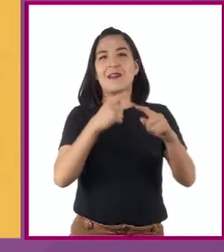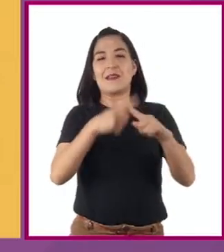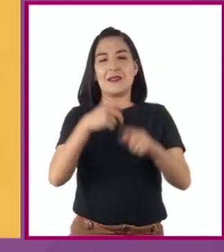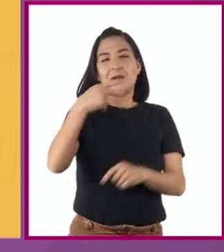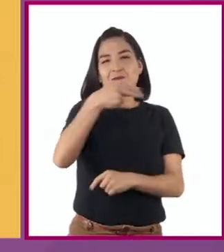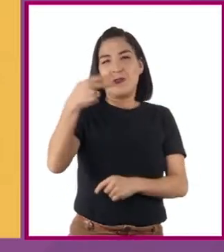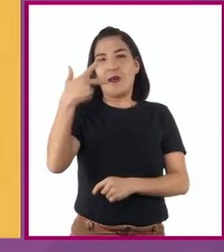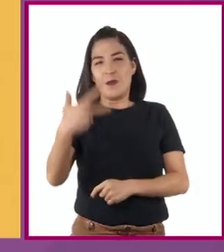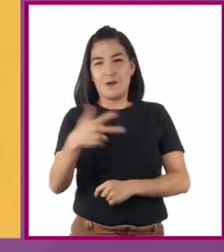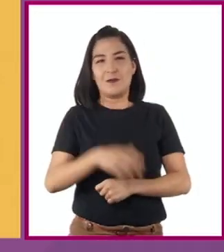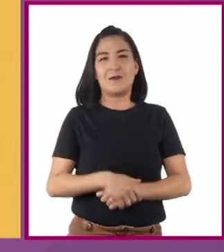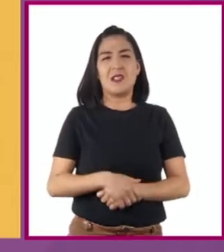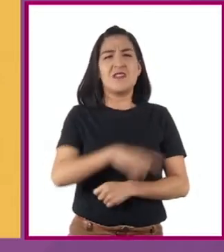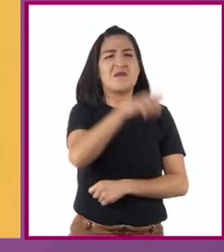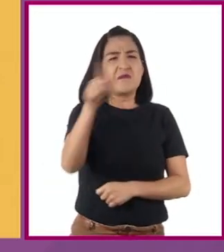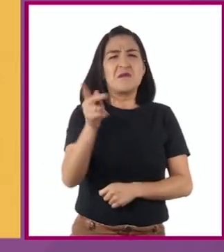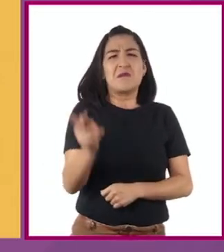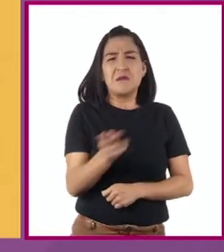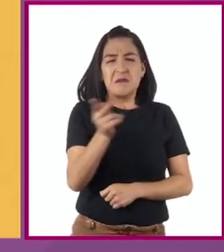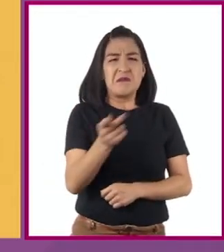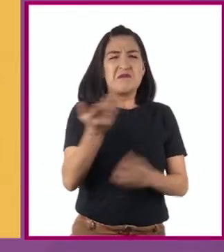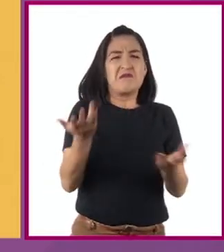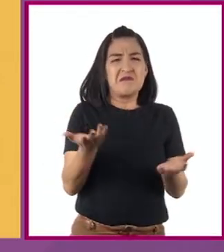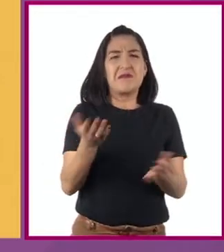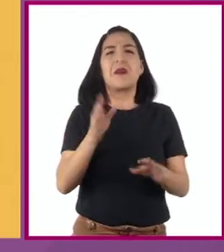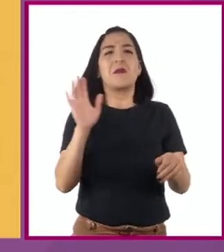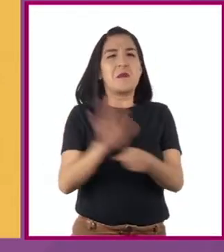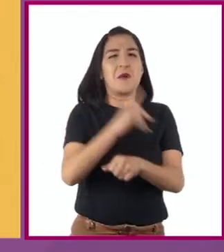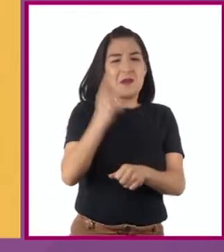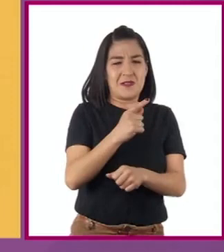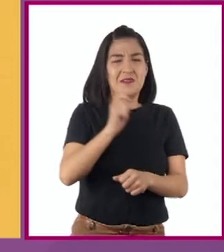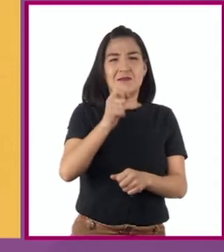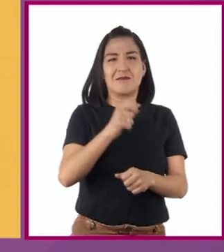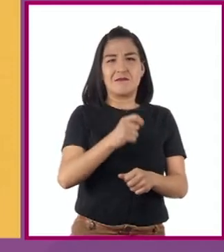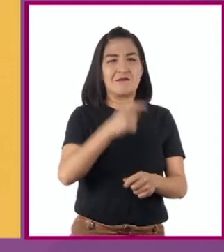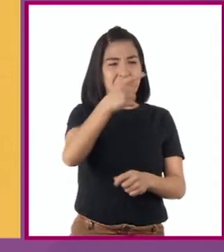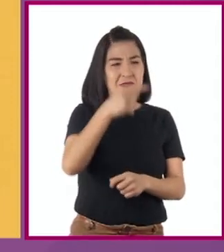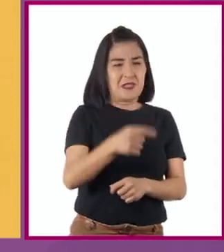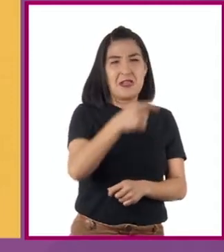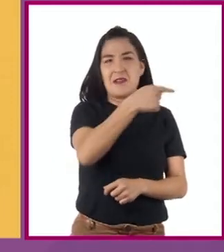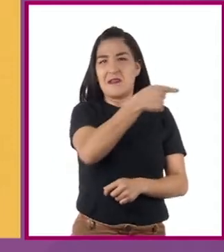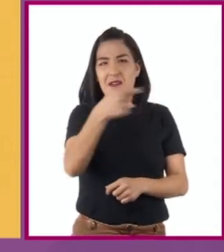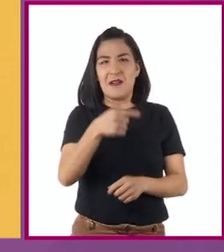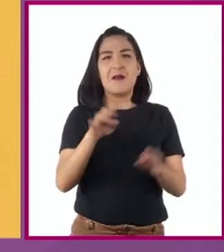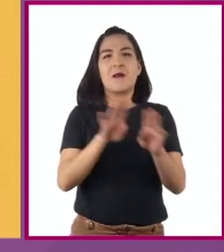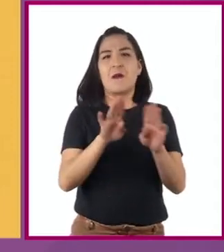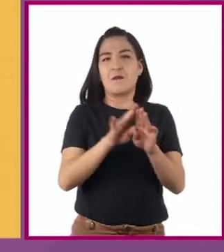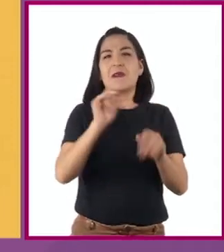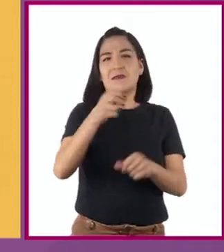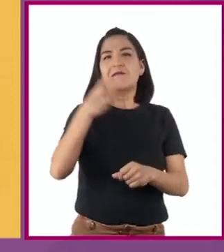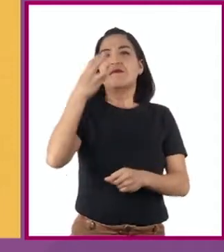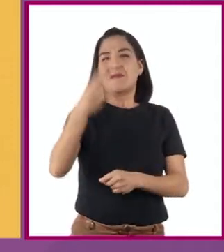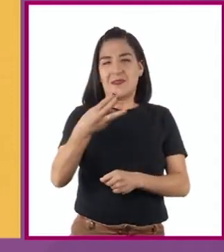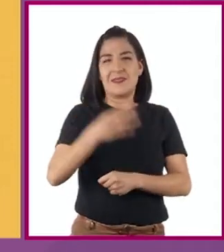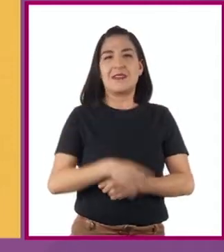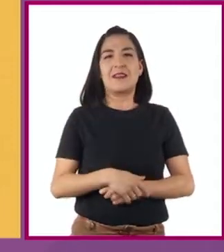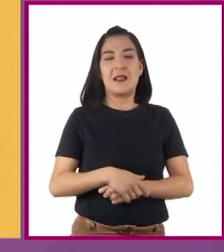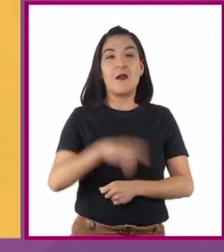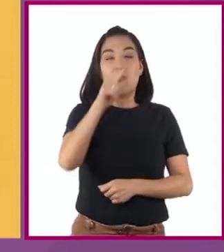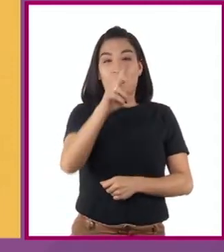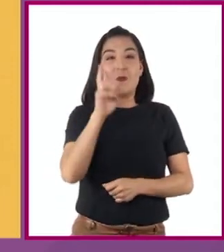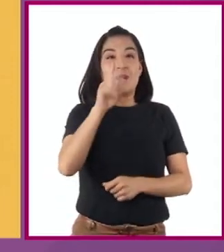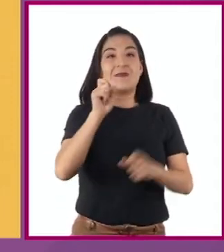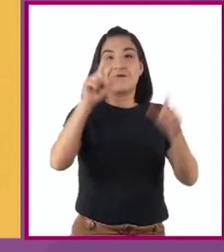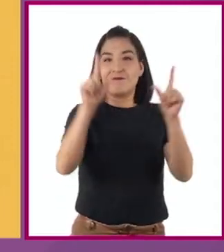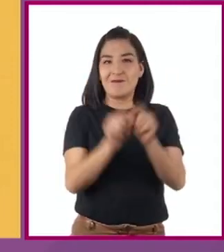probable que se estén preguntando ¿por qué se dividen ambos lados de la igualdad entre 3? Como buscamos la reducción